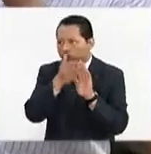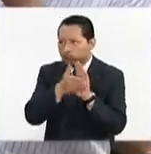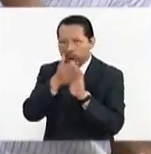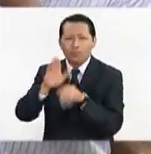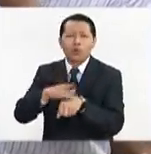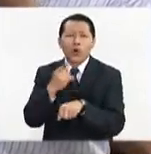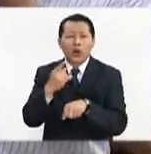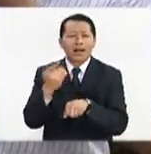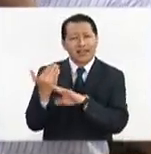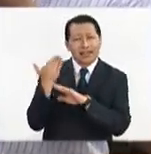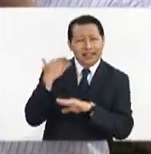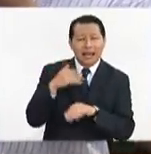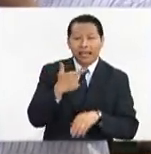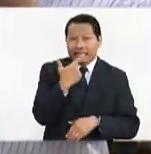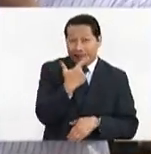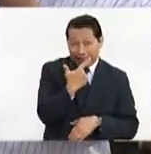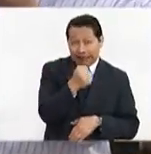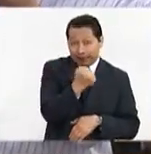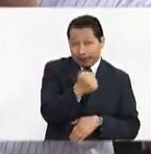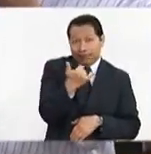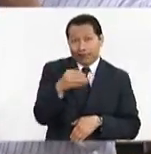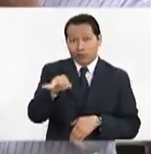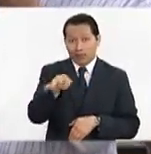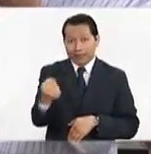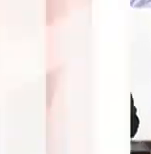7 y el 19 de septiembre.